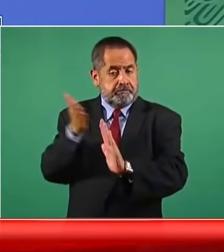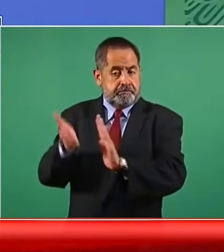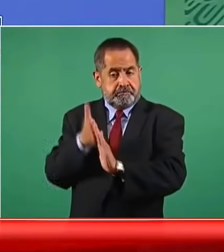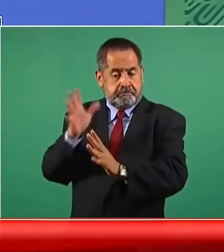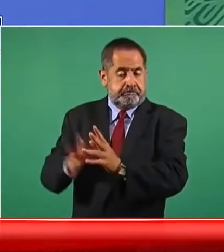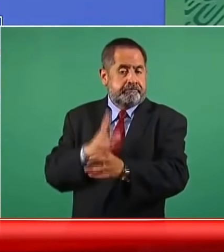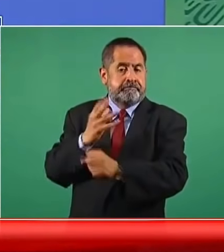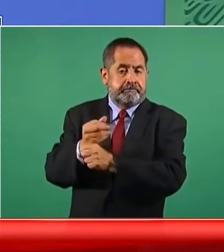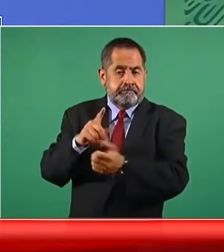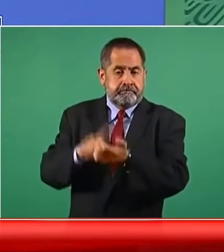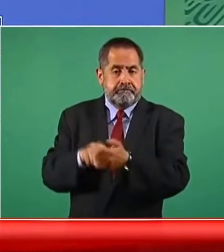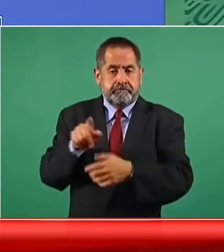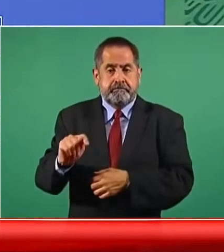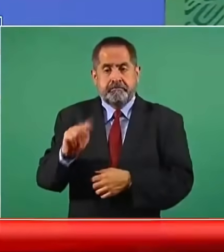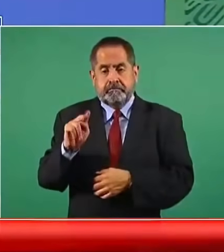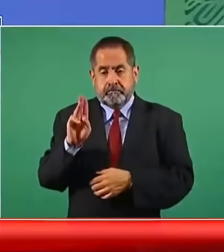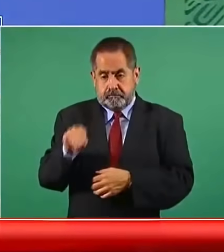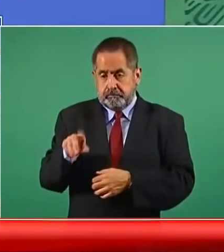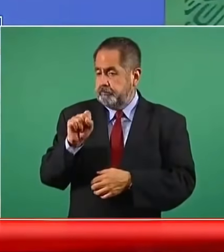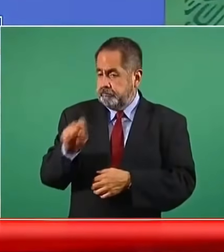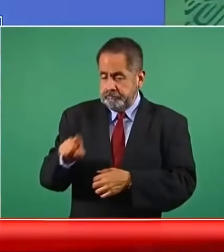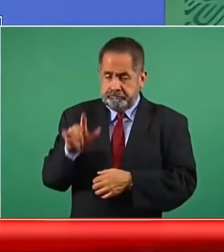Tulum,